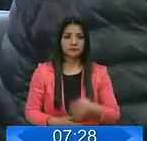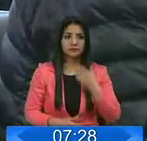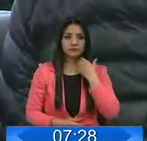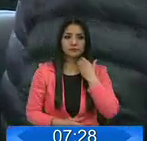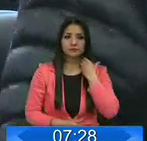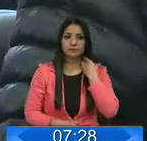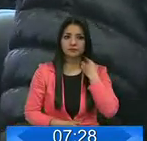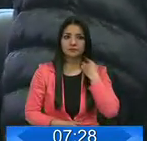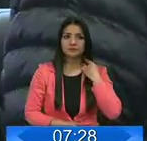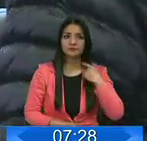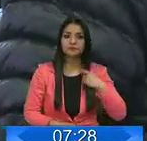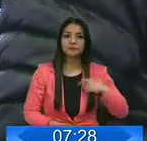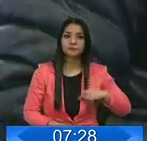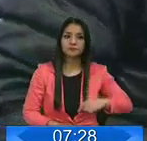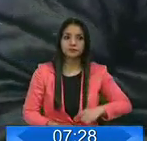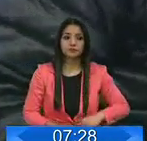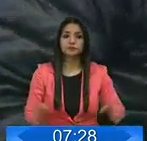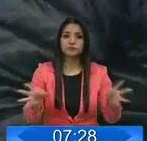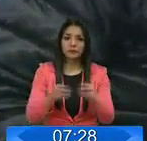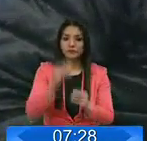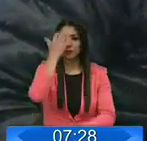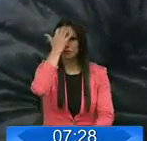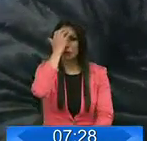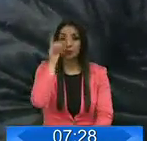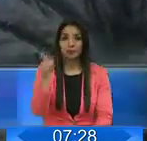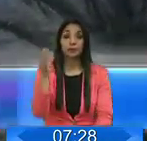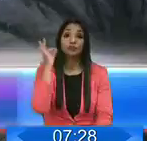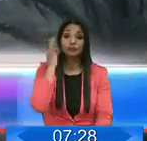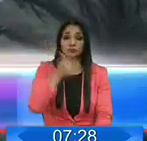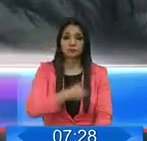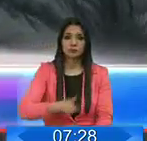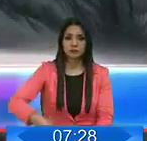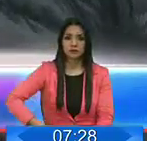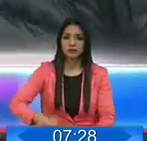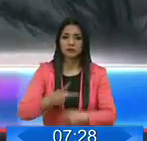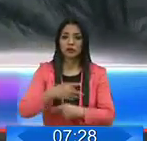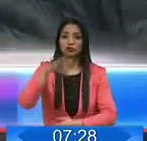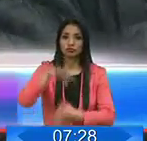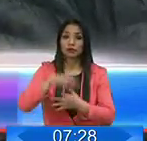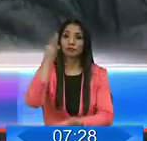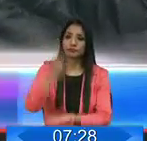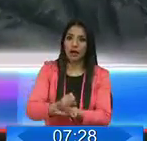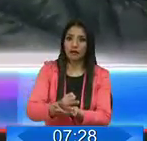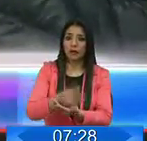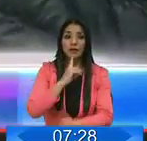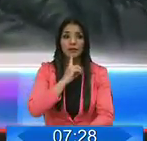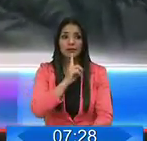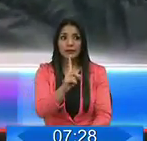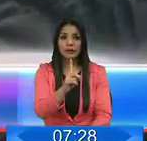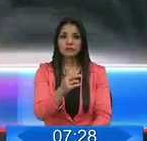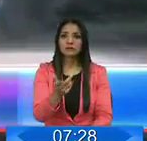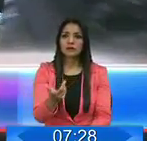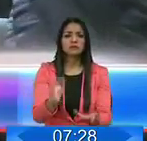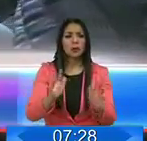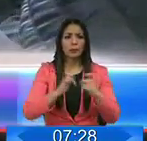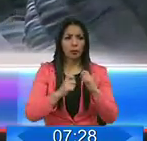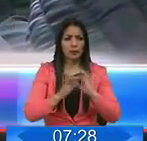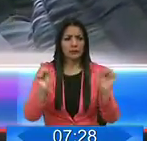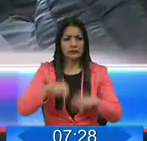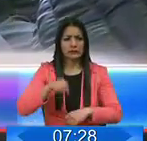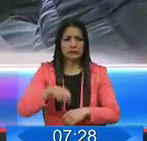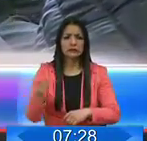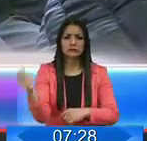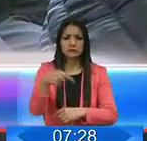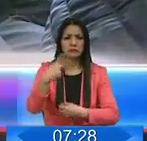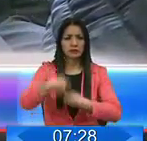Esto nos causa una preocupación en donde la presidenta del Consejo Nacional Electoral dice un día que no viene la OEA y por otro lado nos